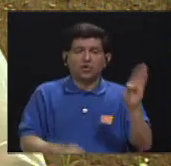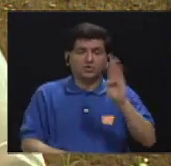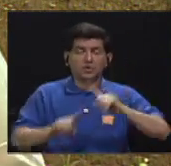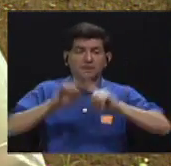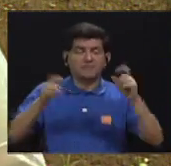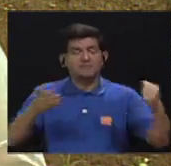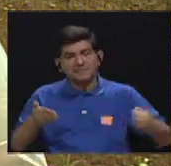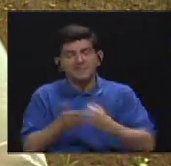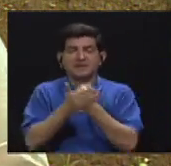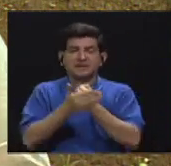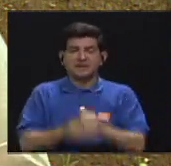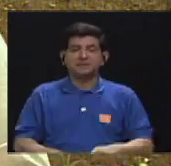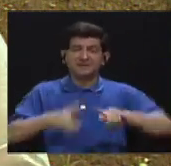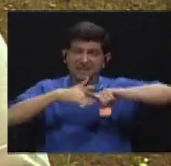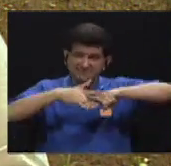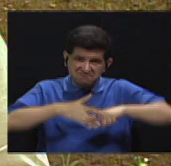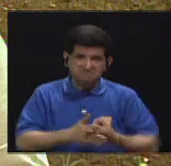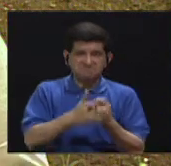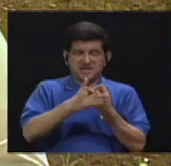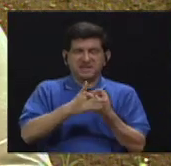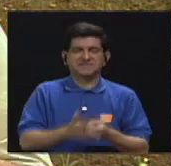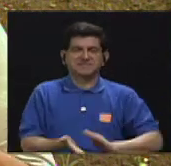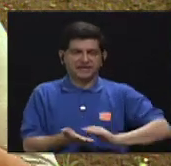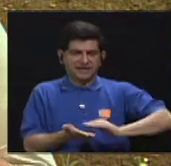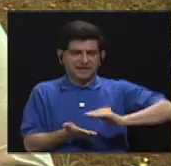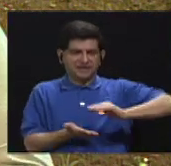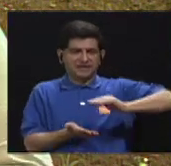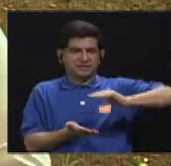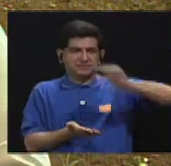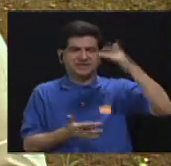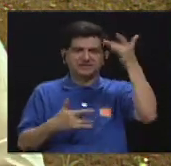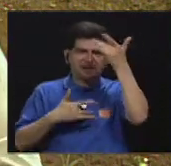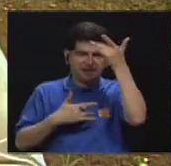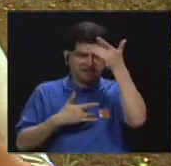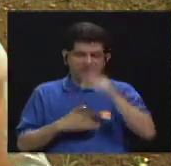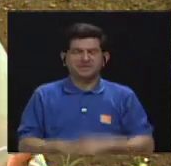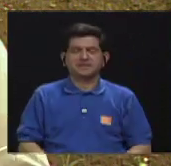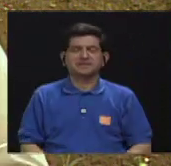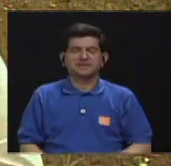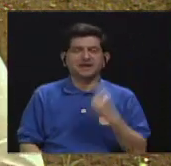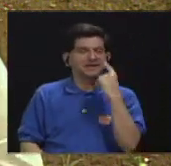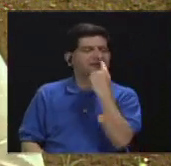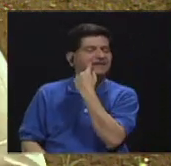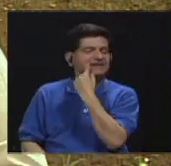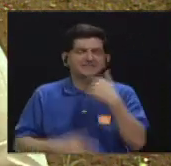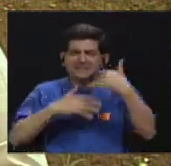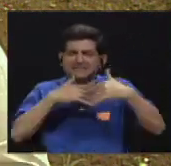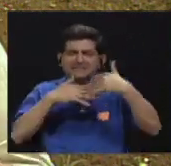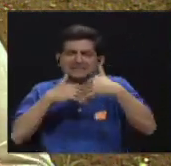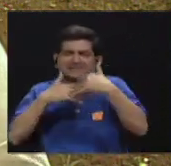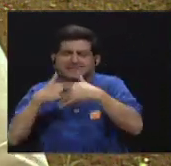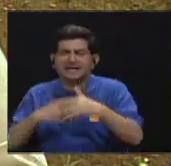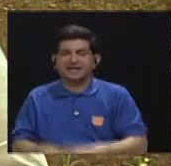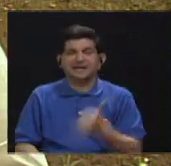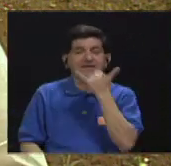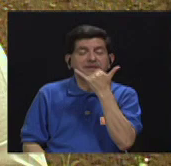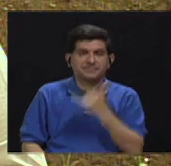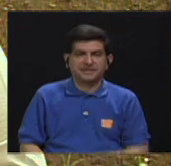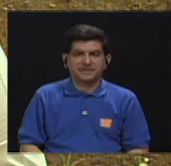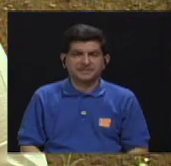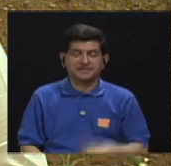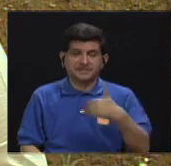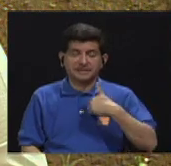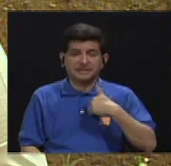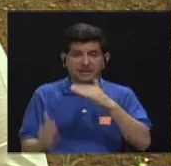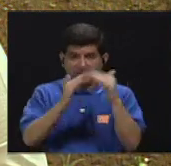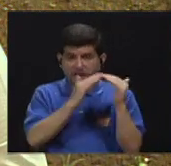pero lamentablemente va empezando a aumentar en la enfermedad periodontal, el sangrado de las encías. ¿Y qué sucede acá? Lamentablemente